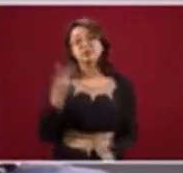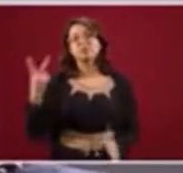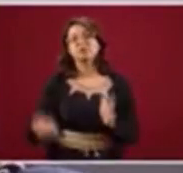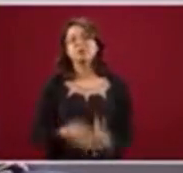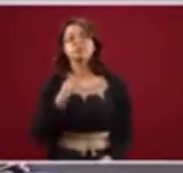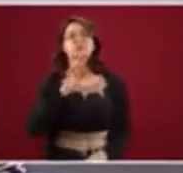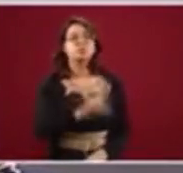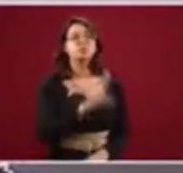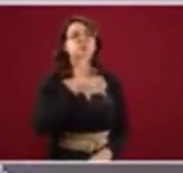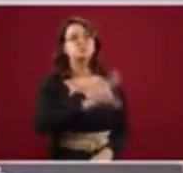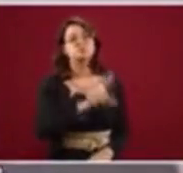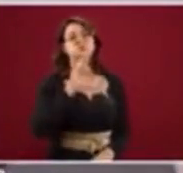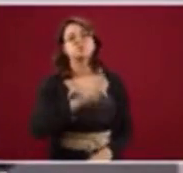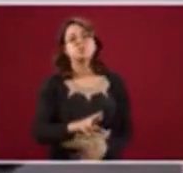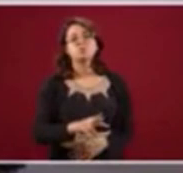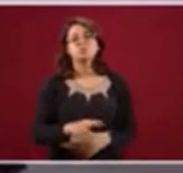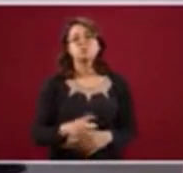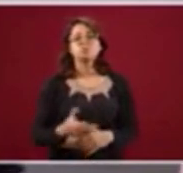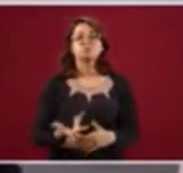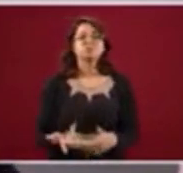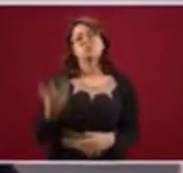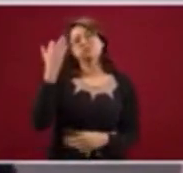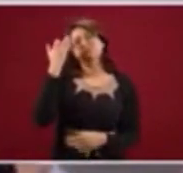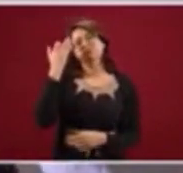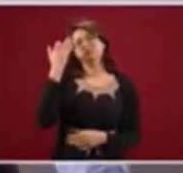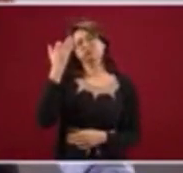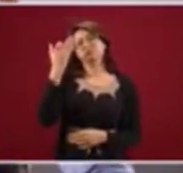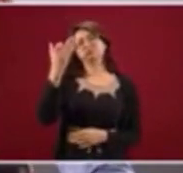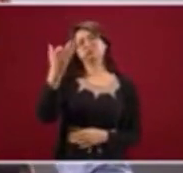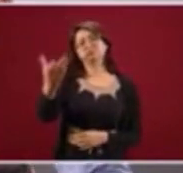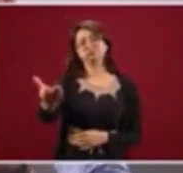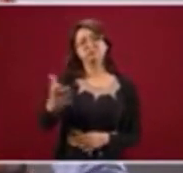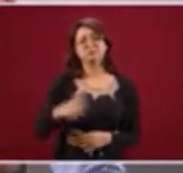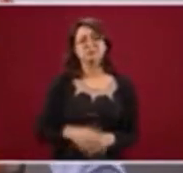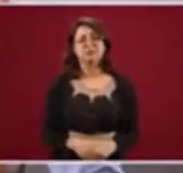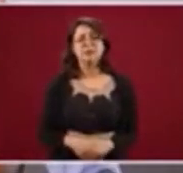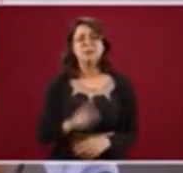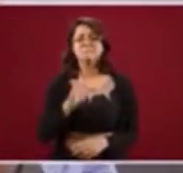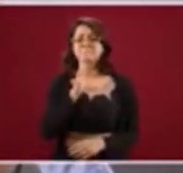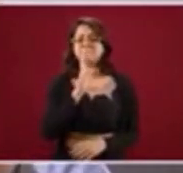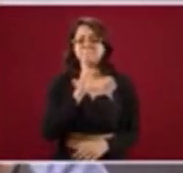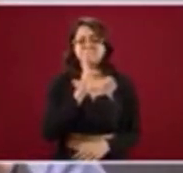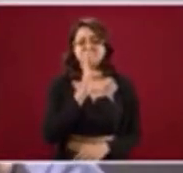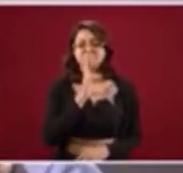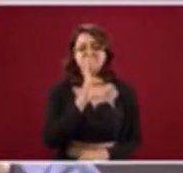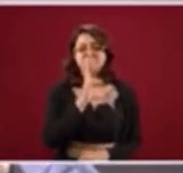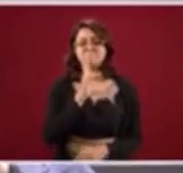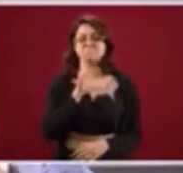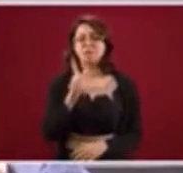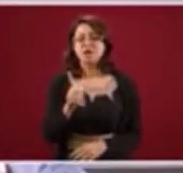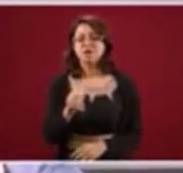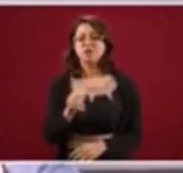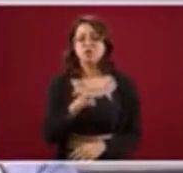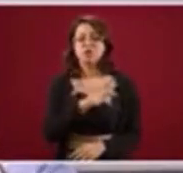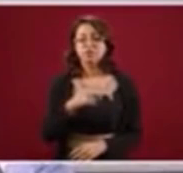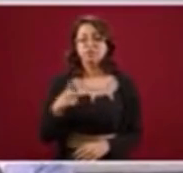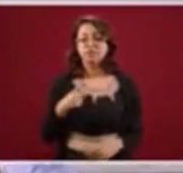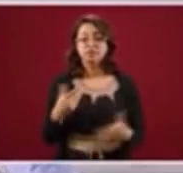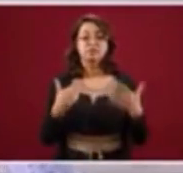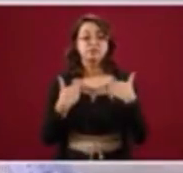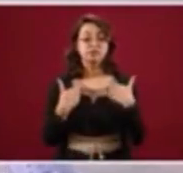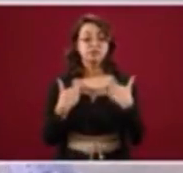todo, pues nos va a llevar mucho tiempo. Es mejor entender